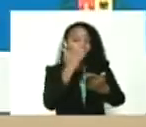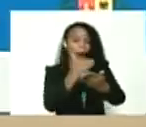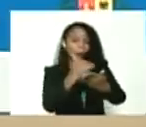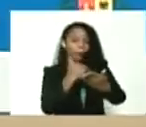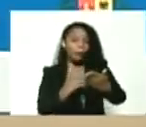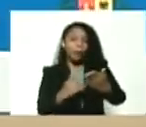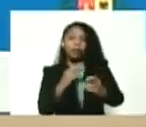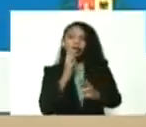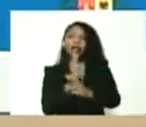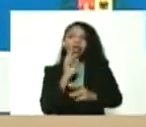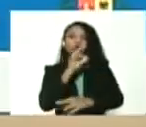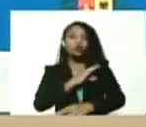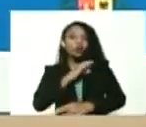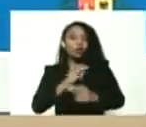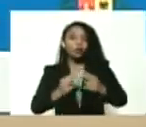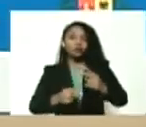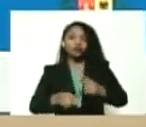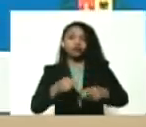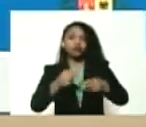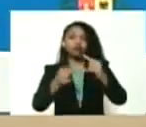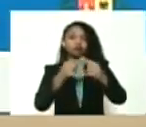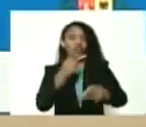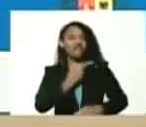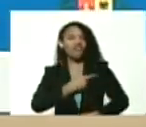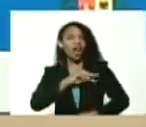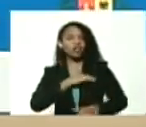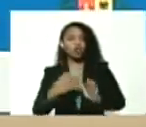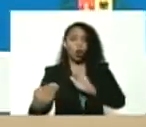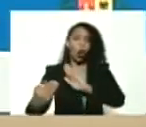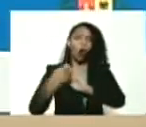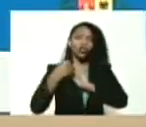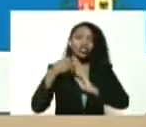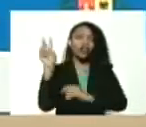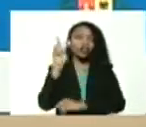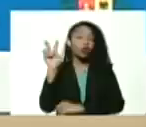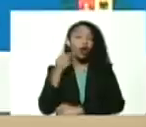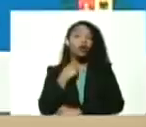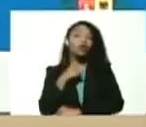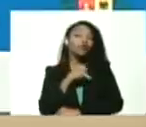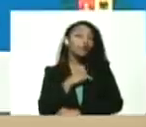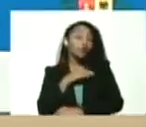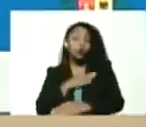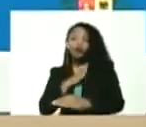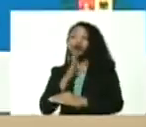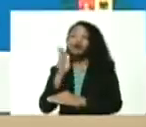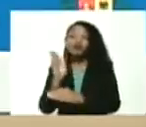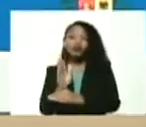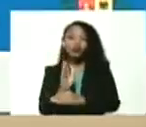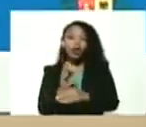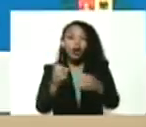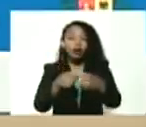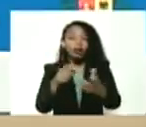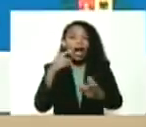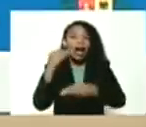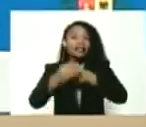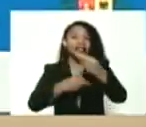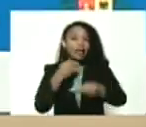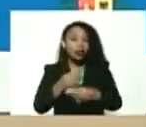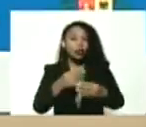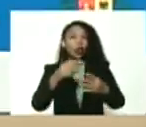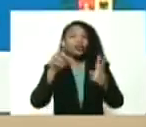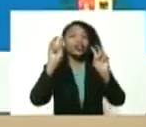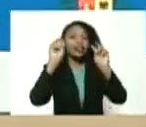sociales construyó falsamente un caso contra Venezuela. Hemos nosotros ido desmontando caso por